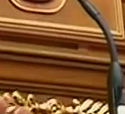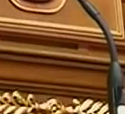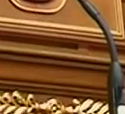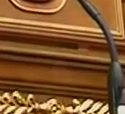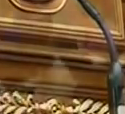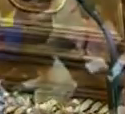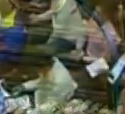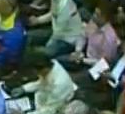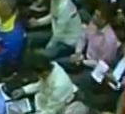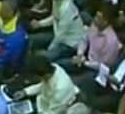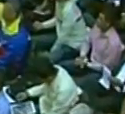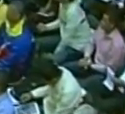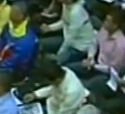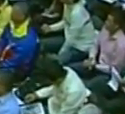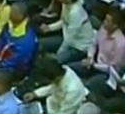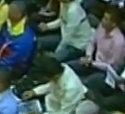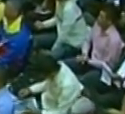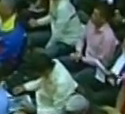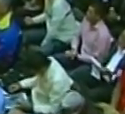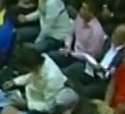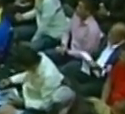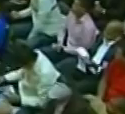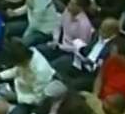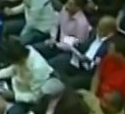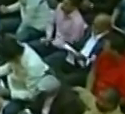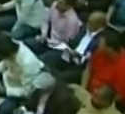Quiero saludar,